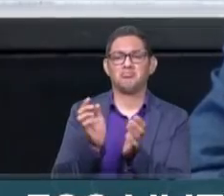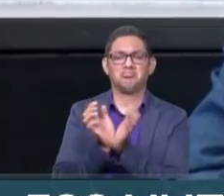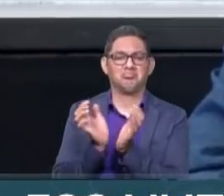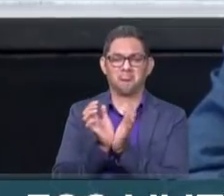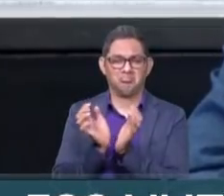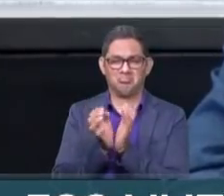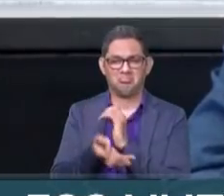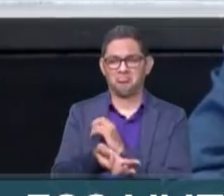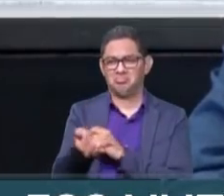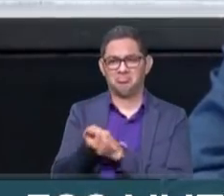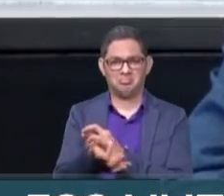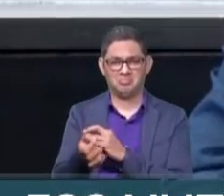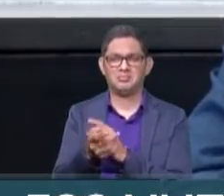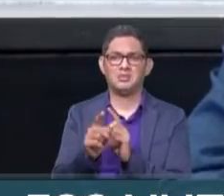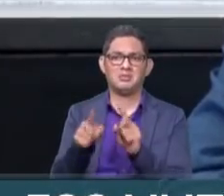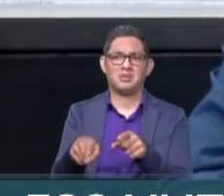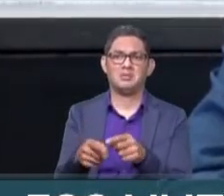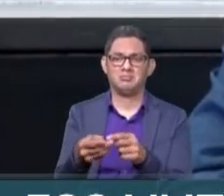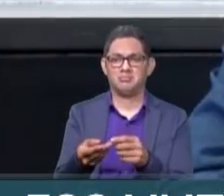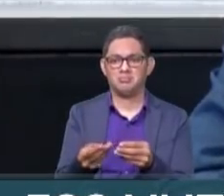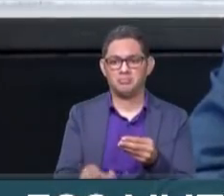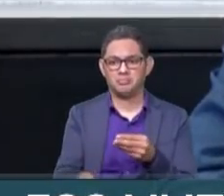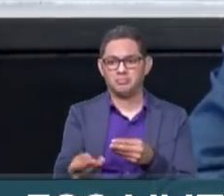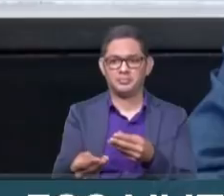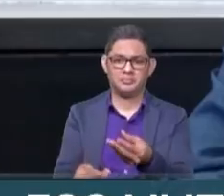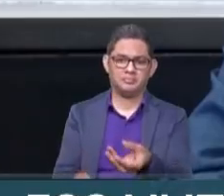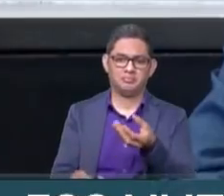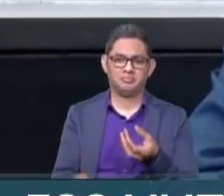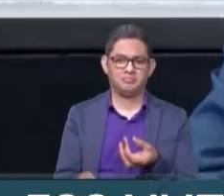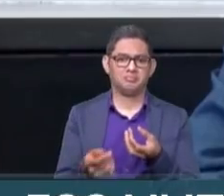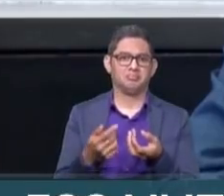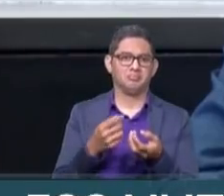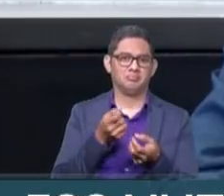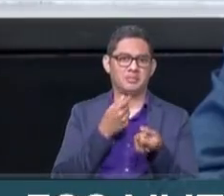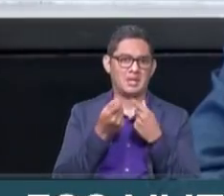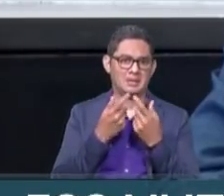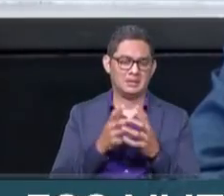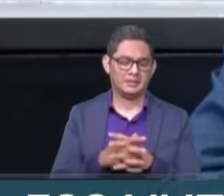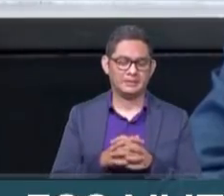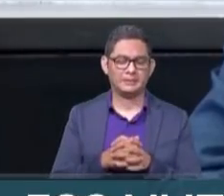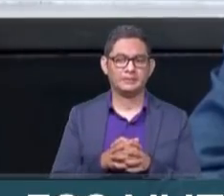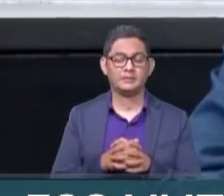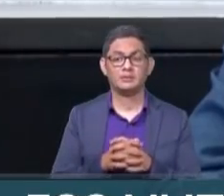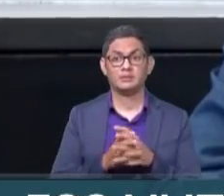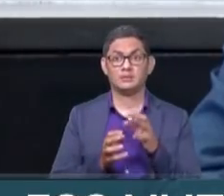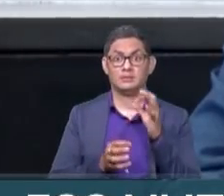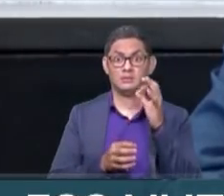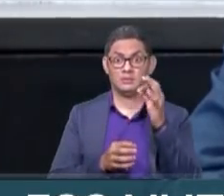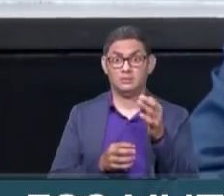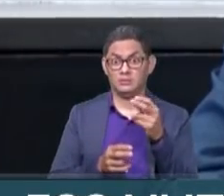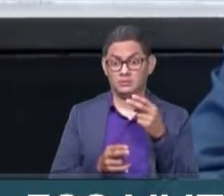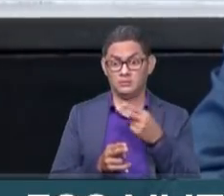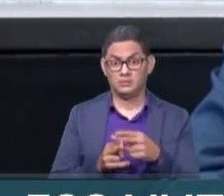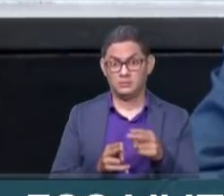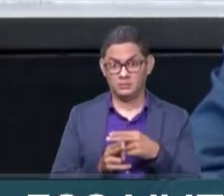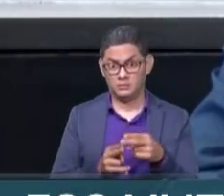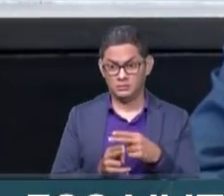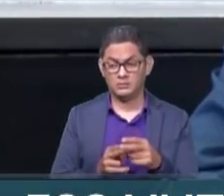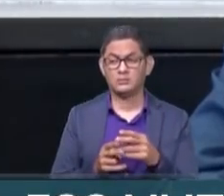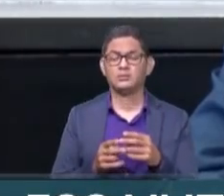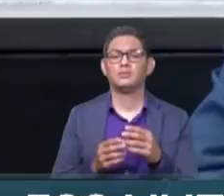de salud más cercanos a su residencia. Pronto vamos a estar habilitando una